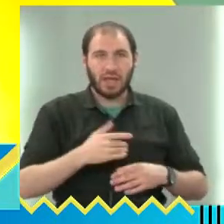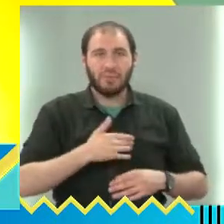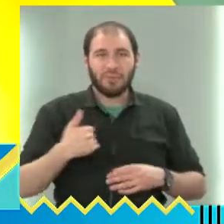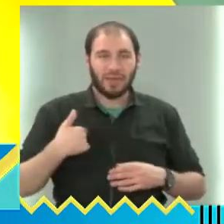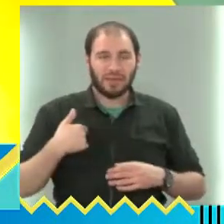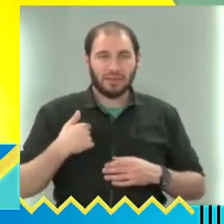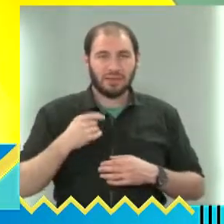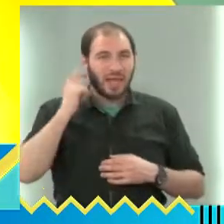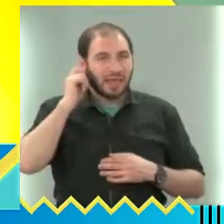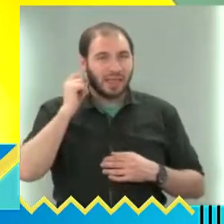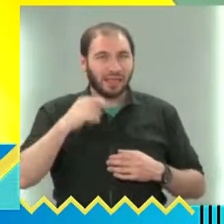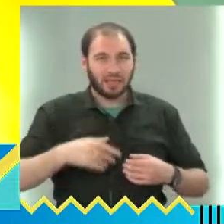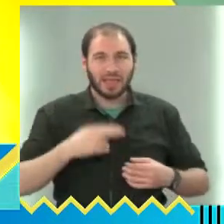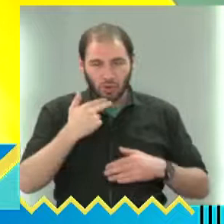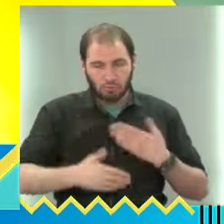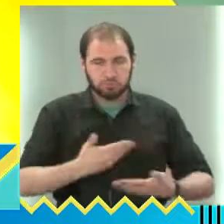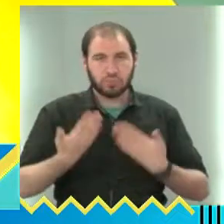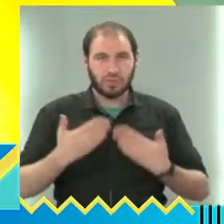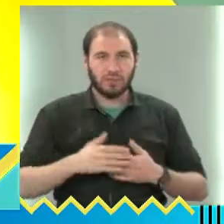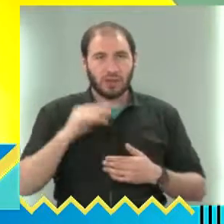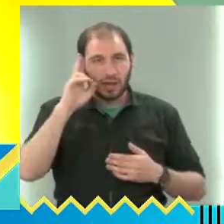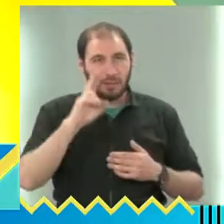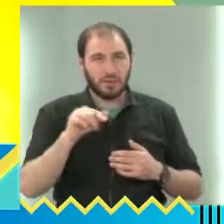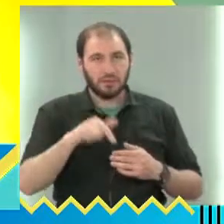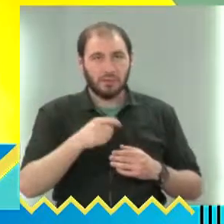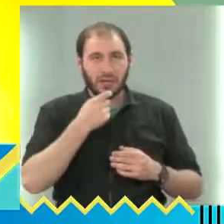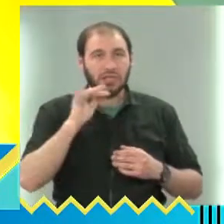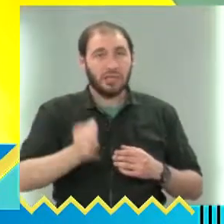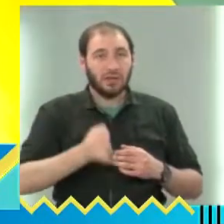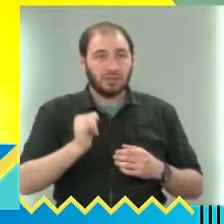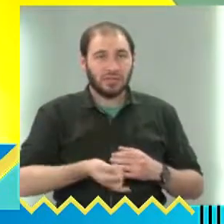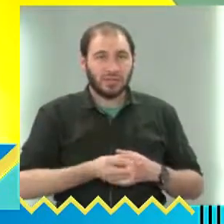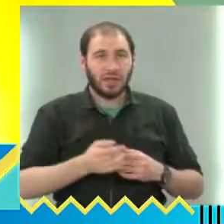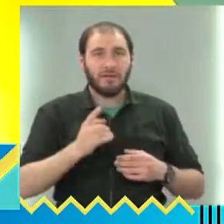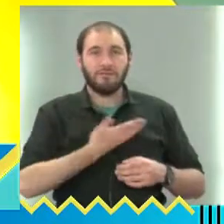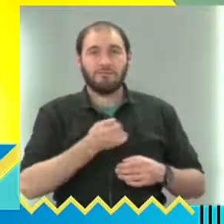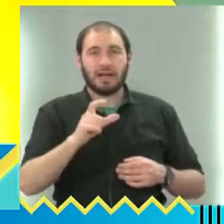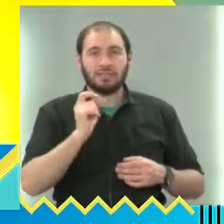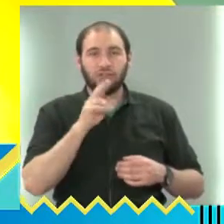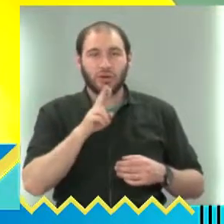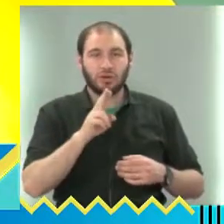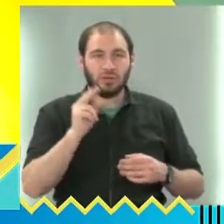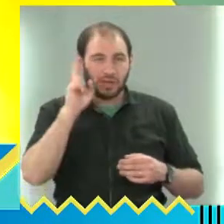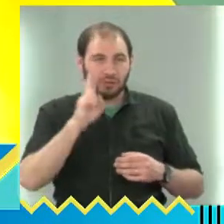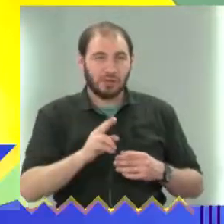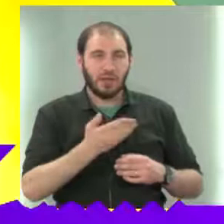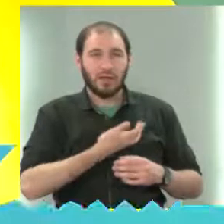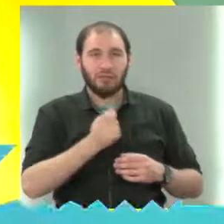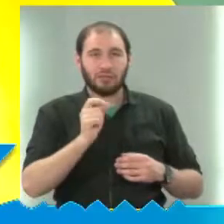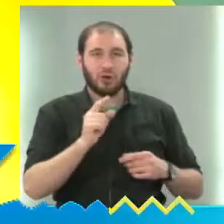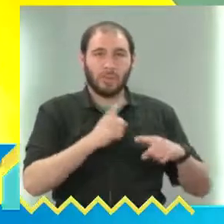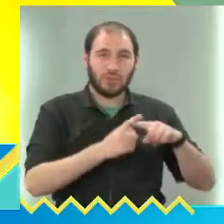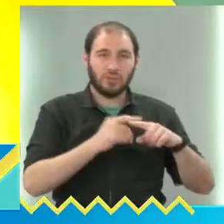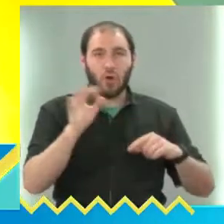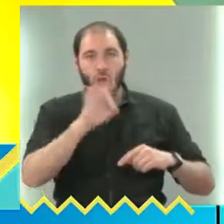de edad fértil, que hay que respetar sí y a rajatabla el factor, que el factor es el